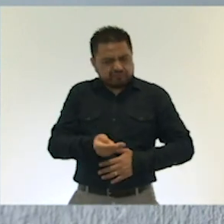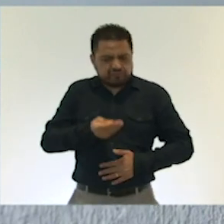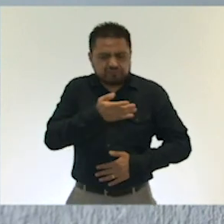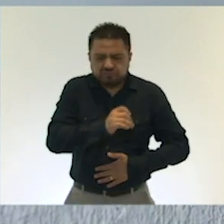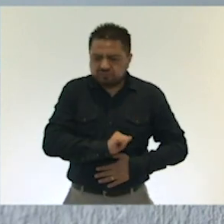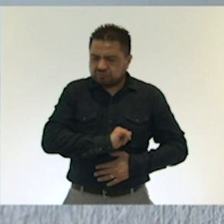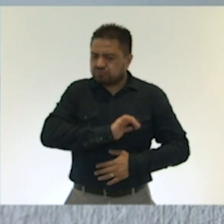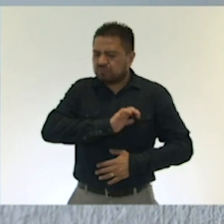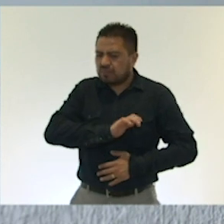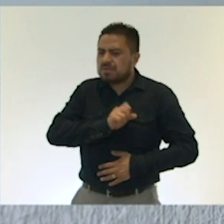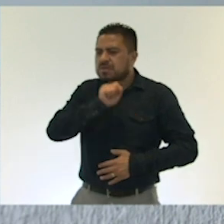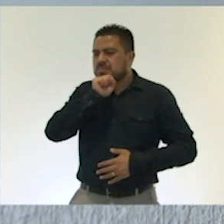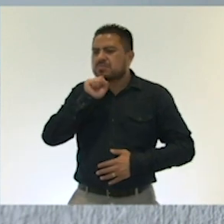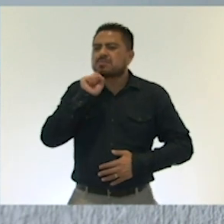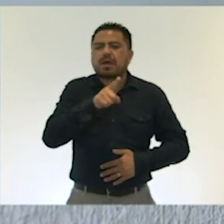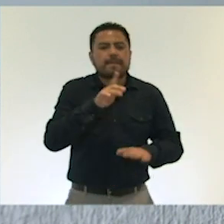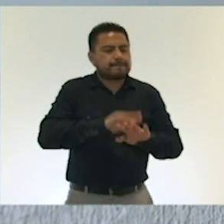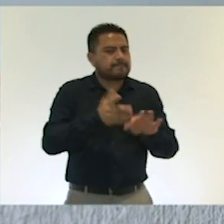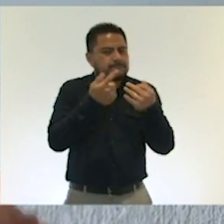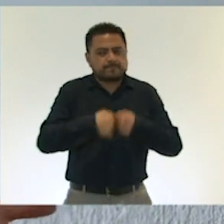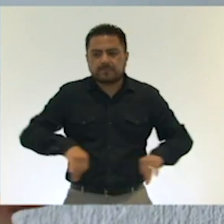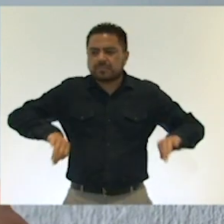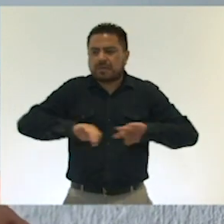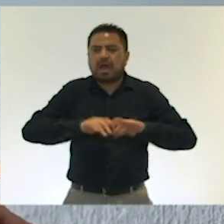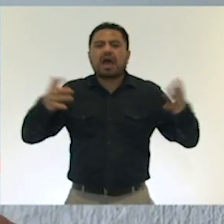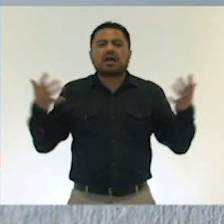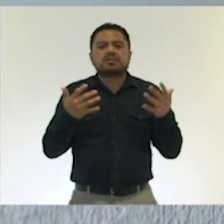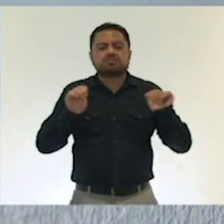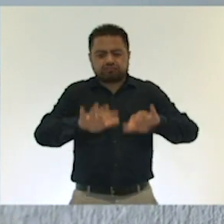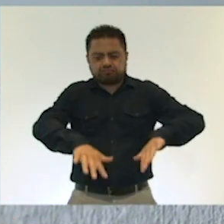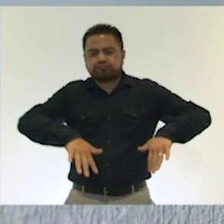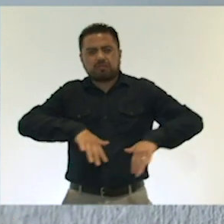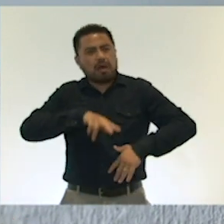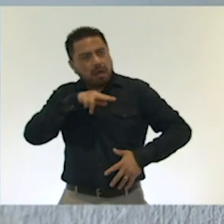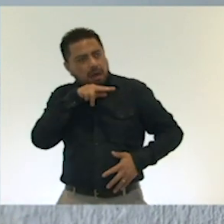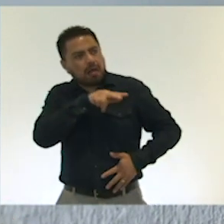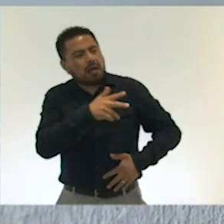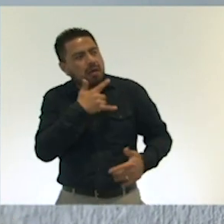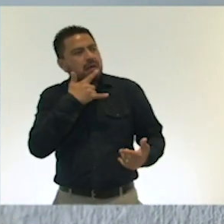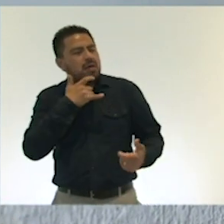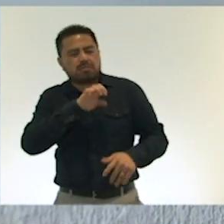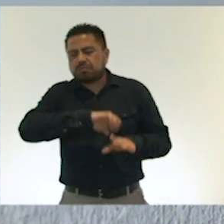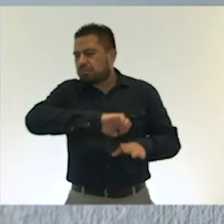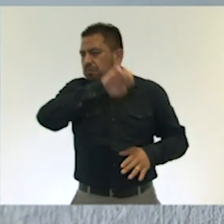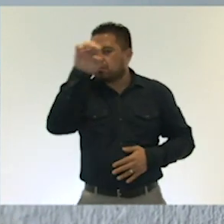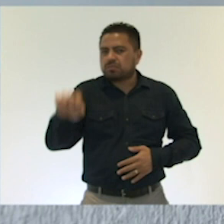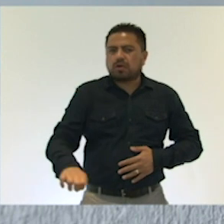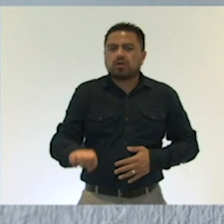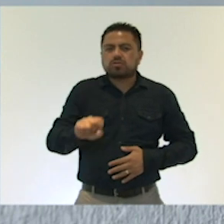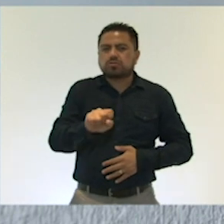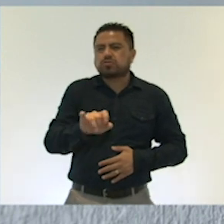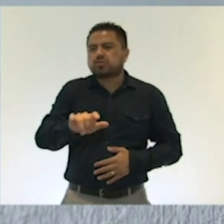son muy importantes para hacer una audición. Por ejemplo, el